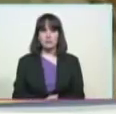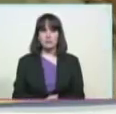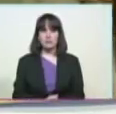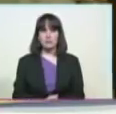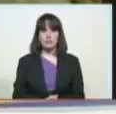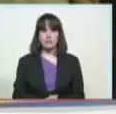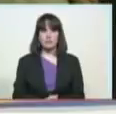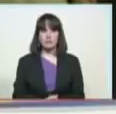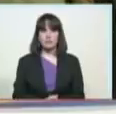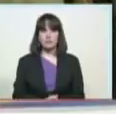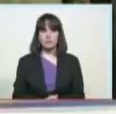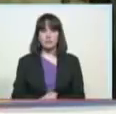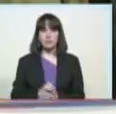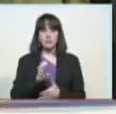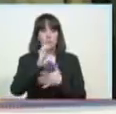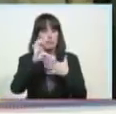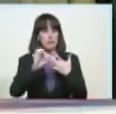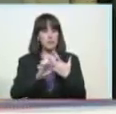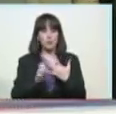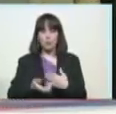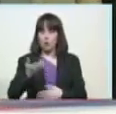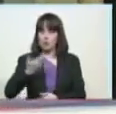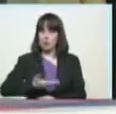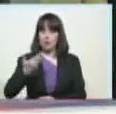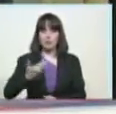tercer elemento de mucha importancia